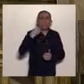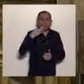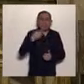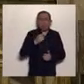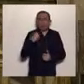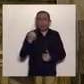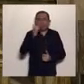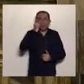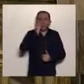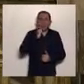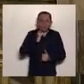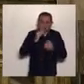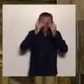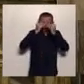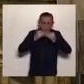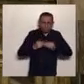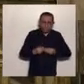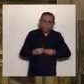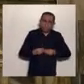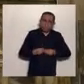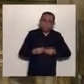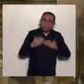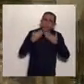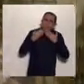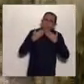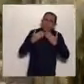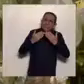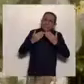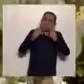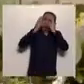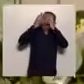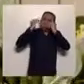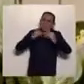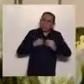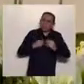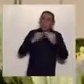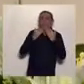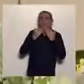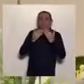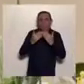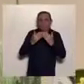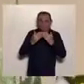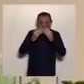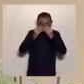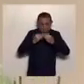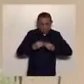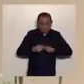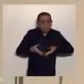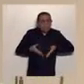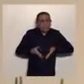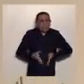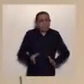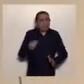Hijo, nuestro Señor, que fue concebido por obra y gracia del Espíritu Santo. Nació